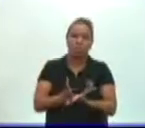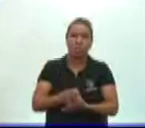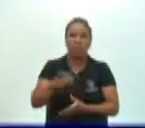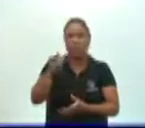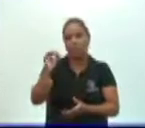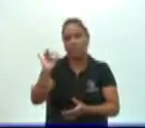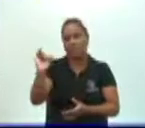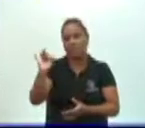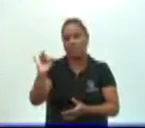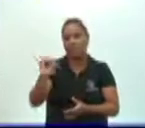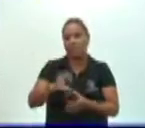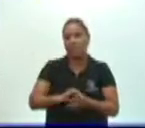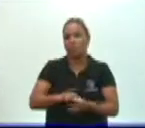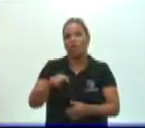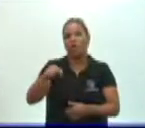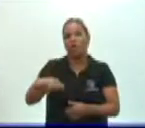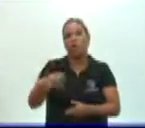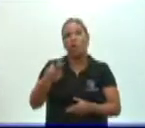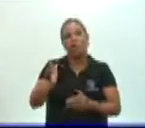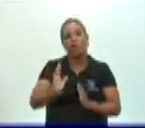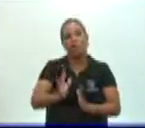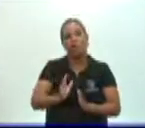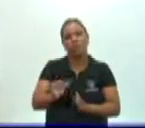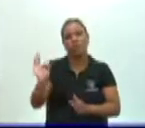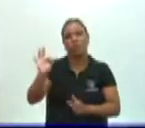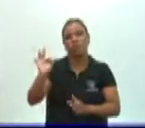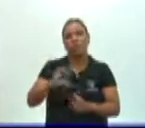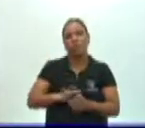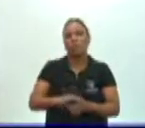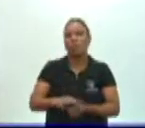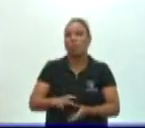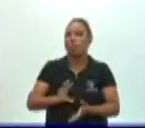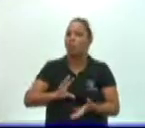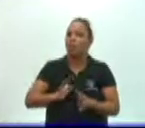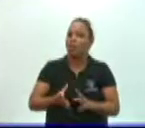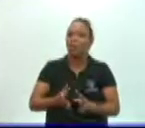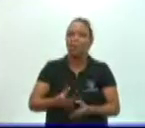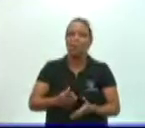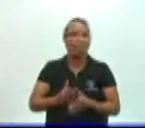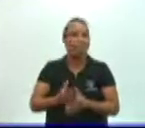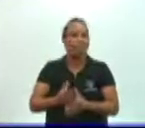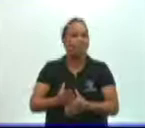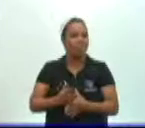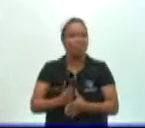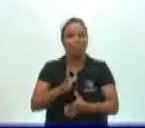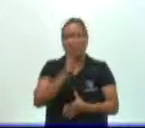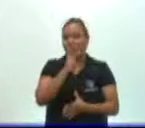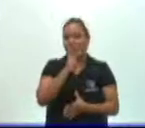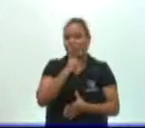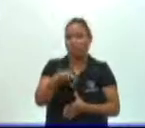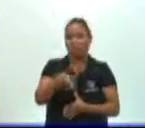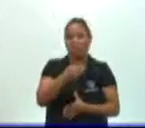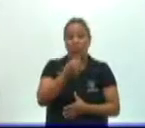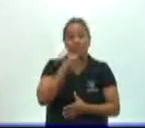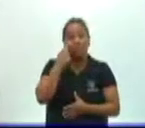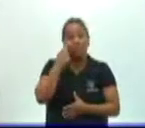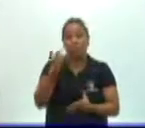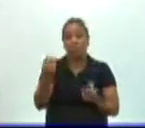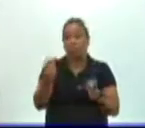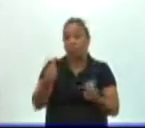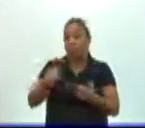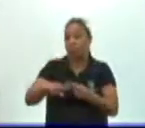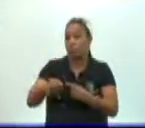damos continuidad en octavo, de una manera atractiva, diferente. Usted puede conocer muchas cuestiones de la India. De